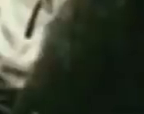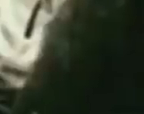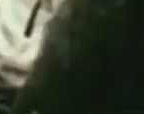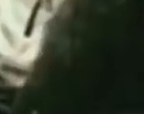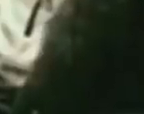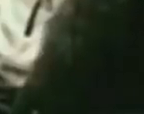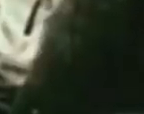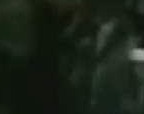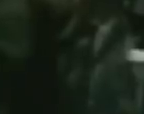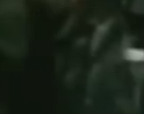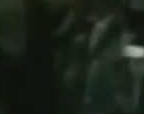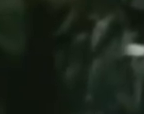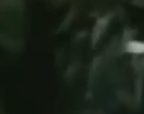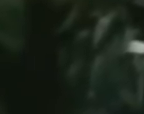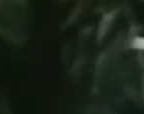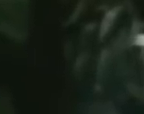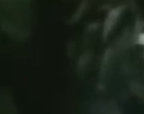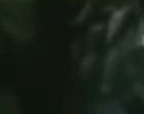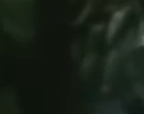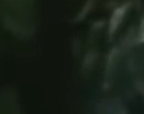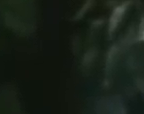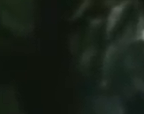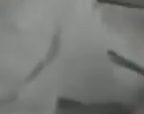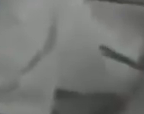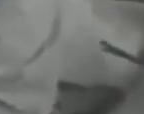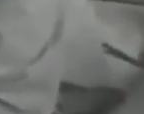pueblo y los líderes revolucionarios.